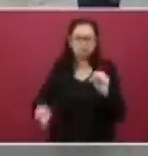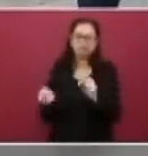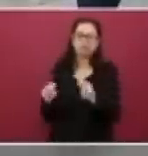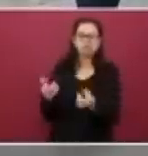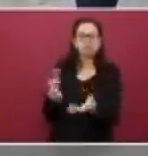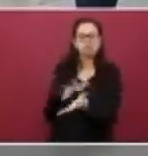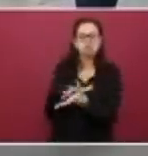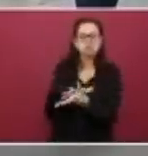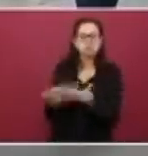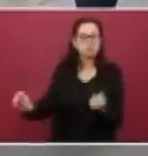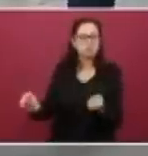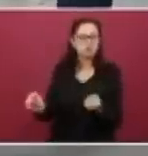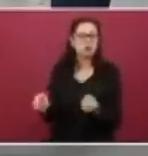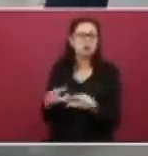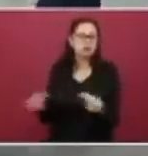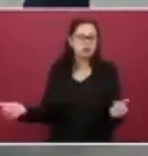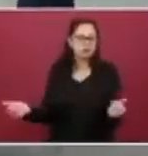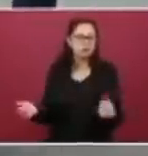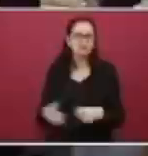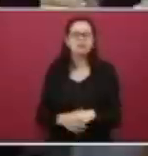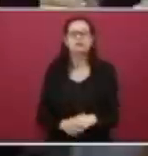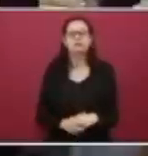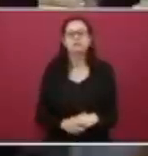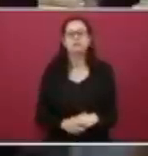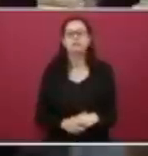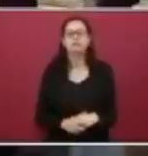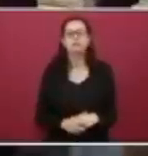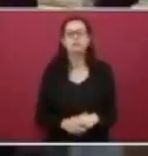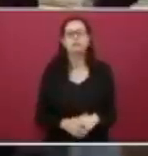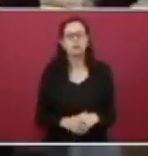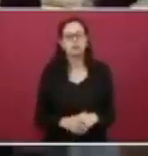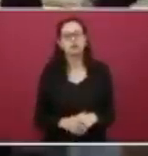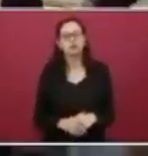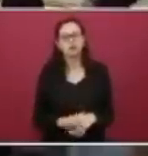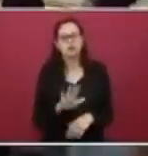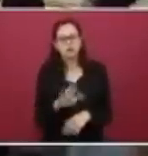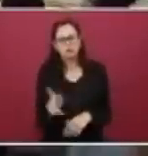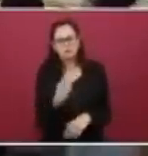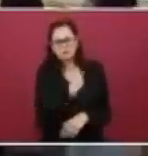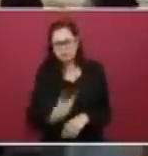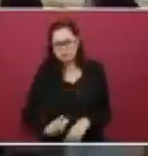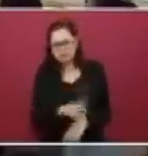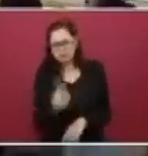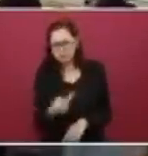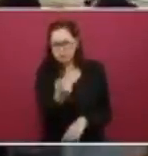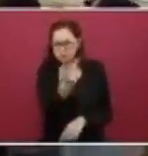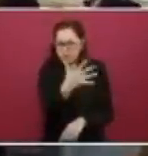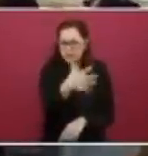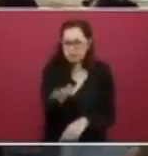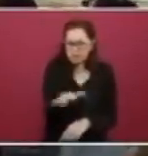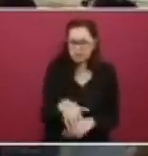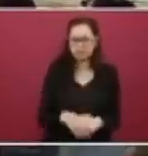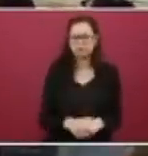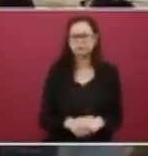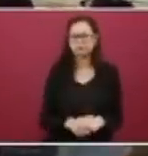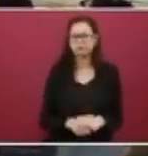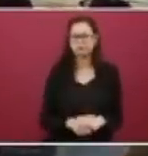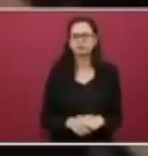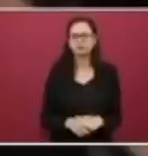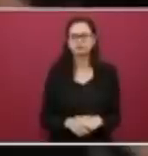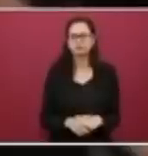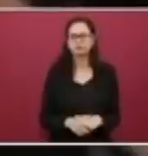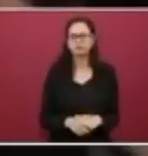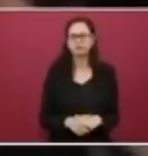señor presidente sin nada más una pregunta para usted en el término gente en general señor presidente ayer apareció